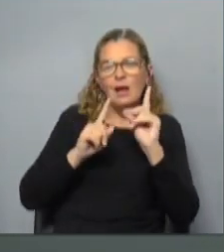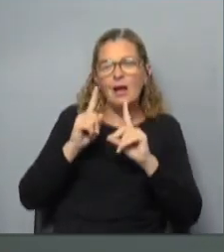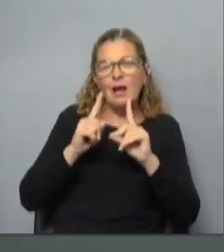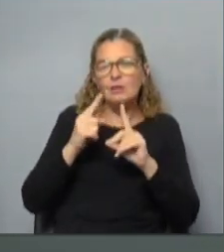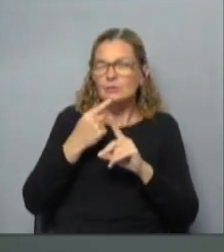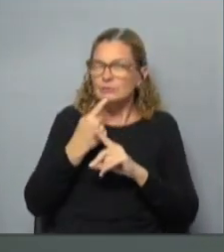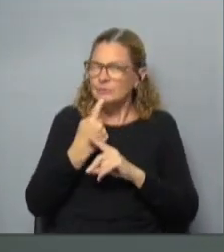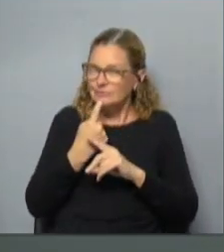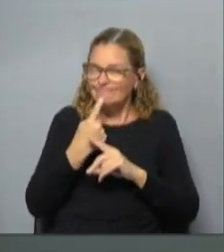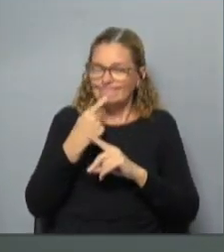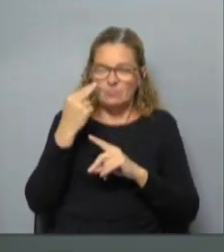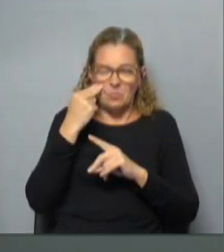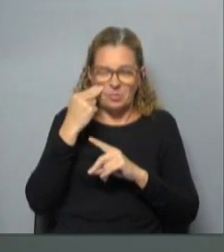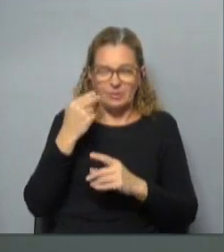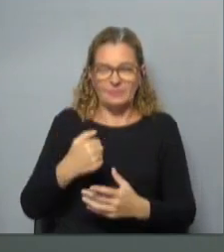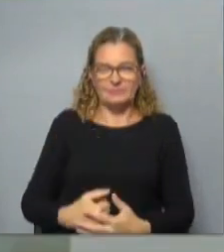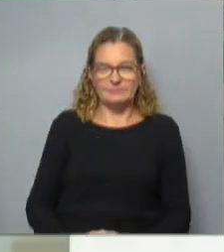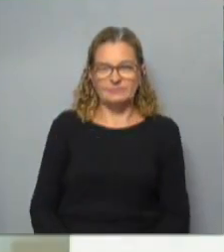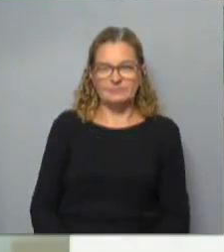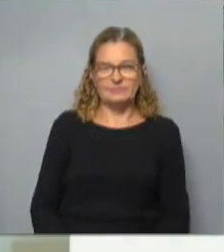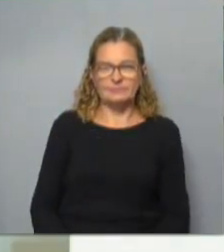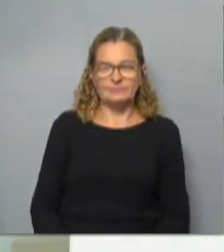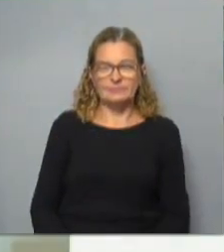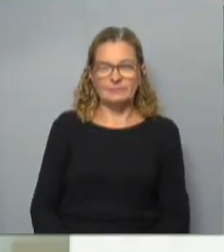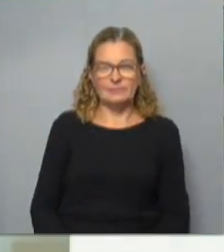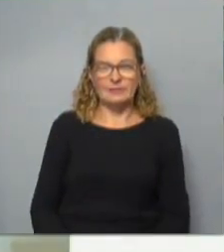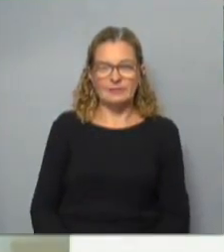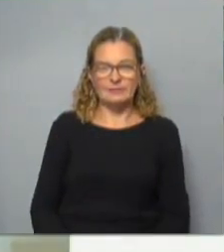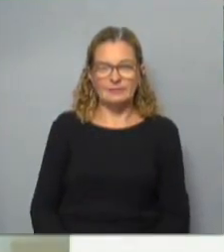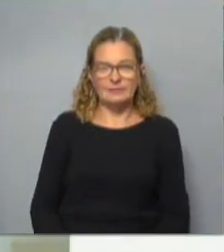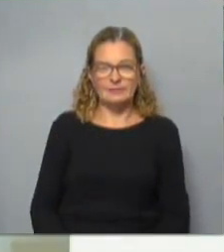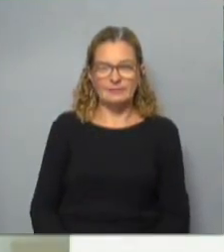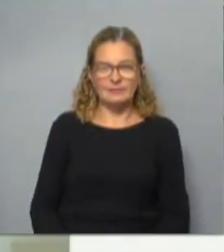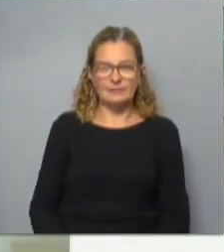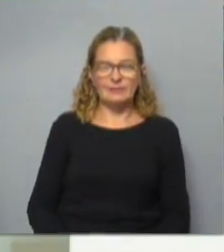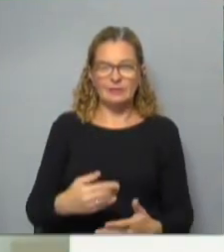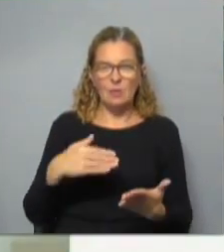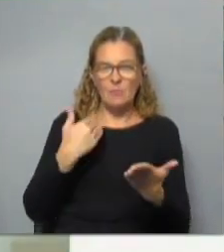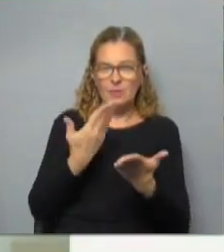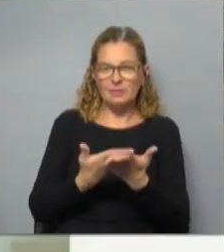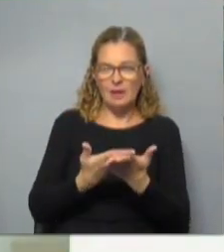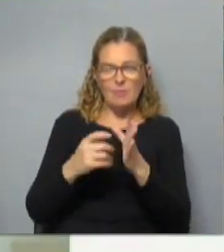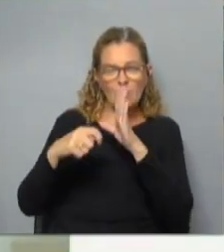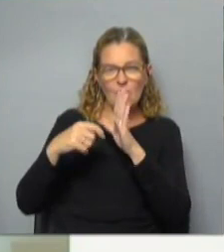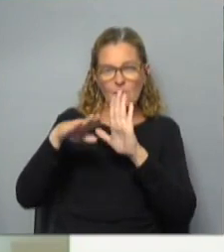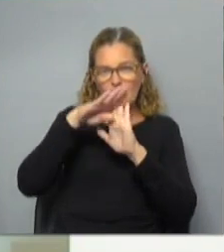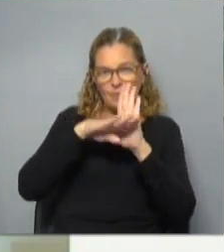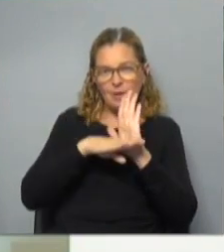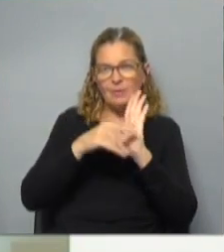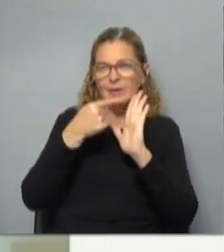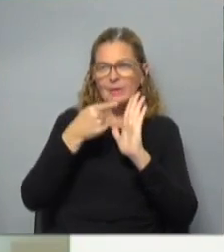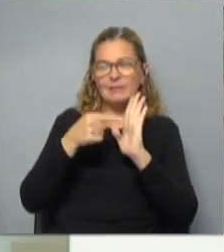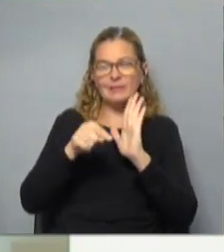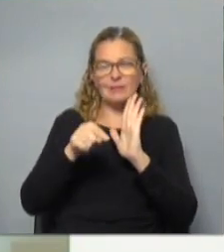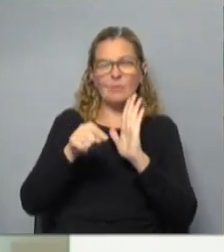arma de doble filo de hecho nosotros planteamos en nuestro programa que tipificar como